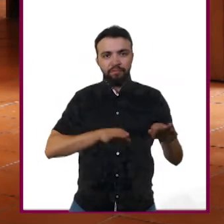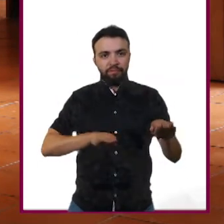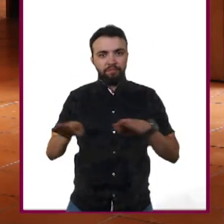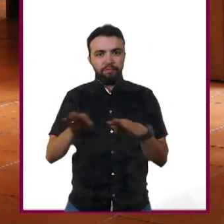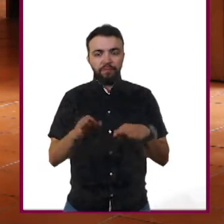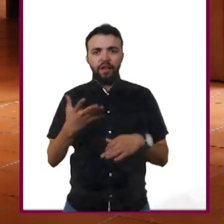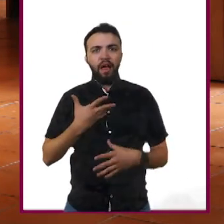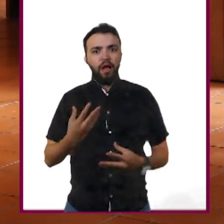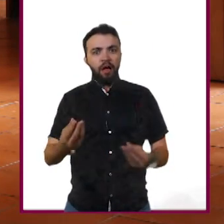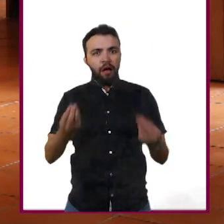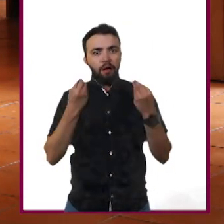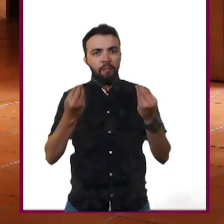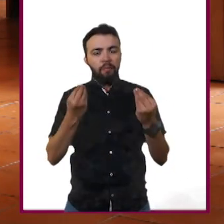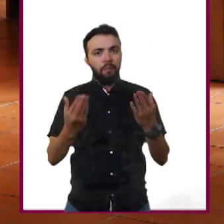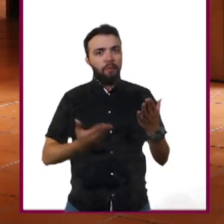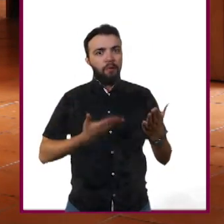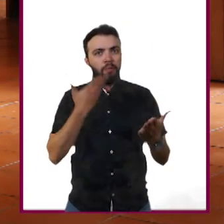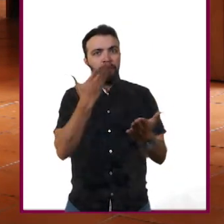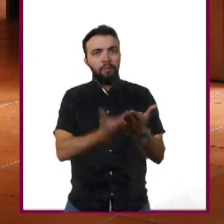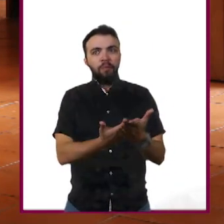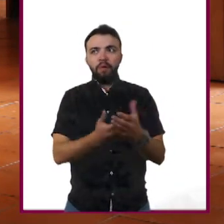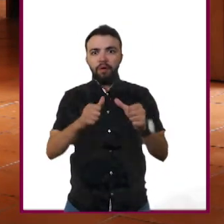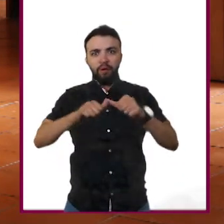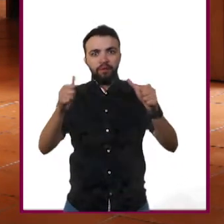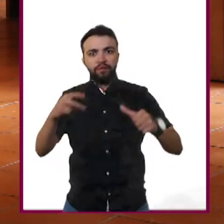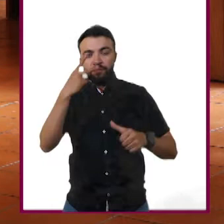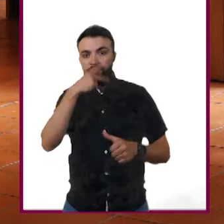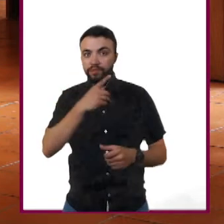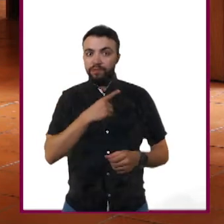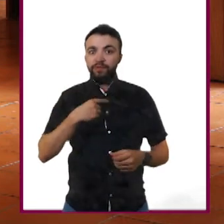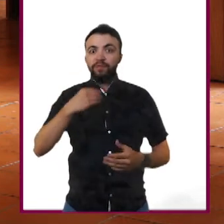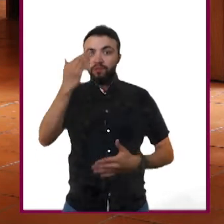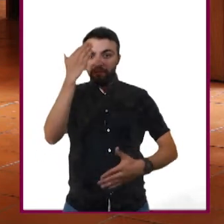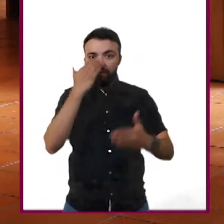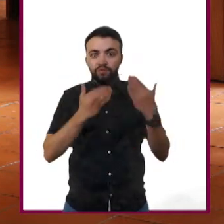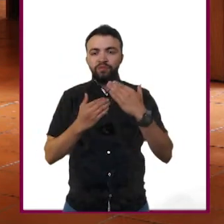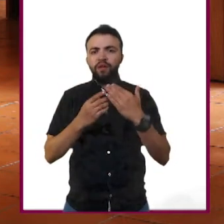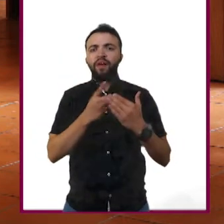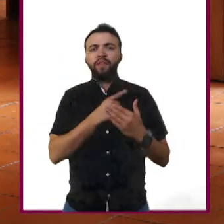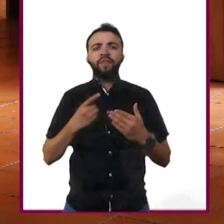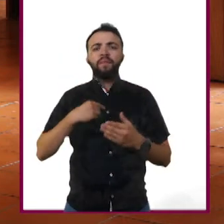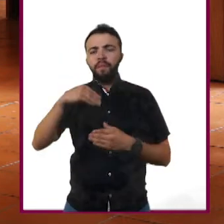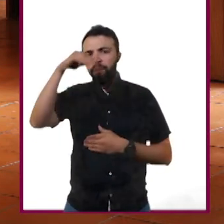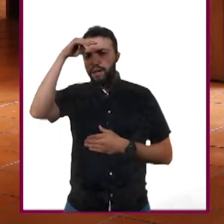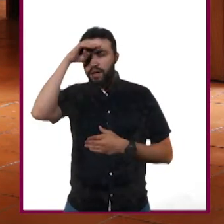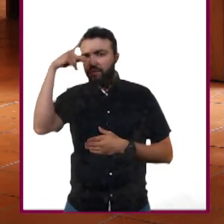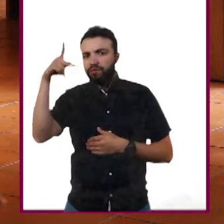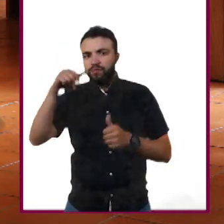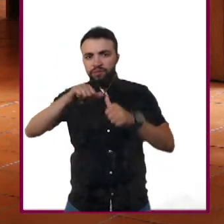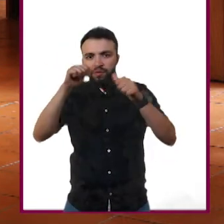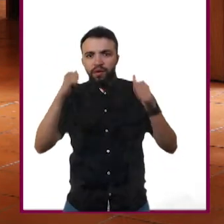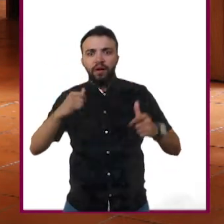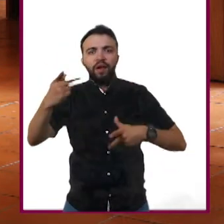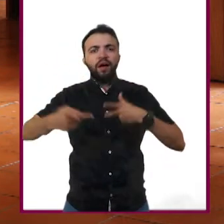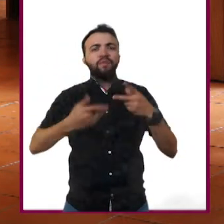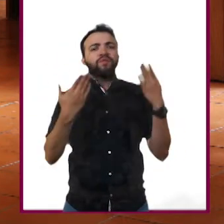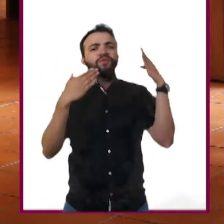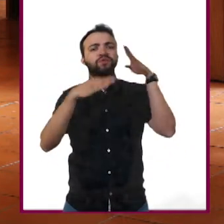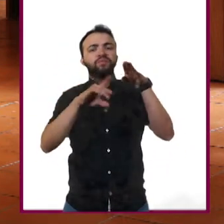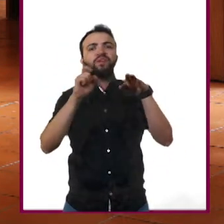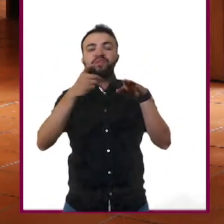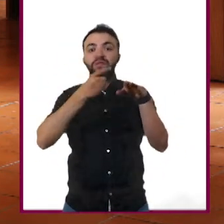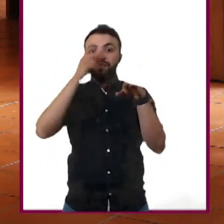Candiani. Hay muchas propuestas de artistas mexicanos que debemos conocer. Sobre todo, debemos pensar que los artistas hablan sobre nuestra realidad